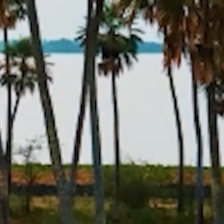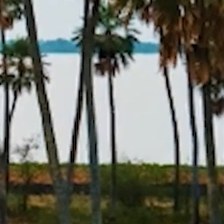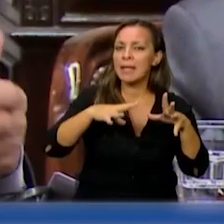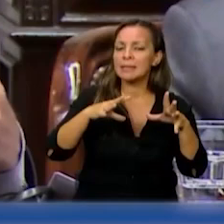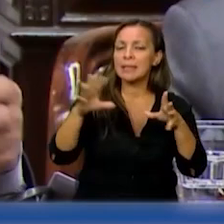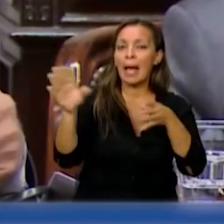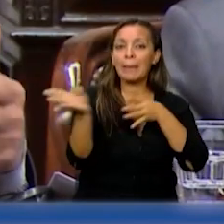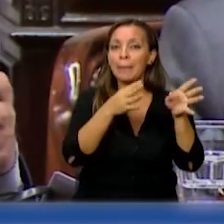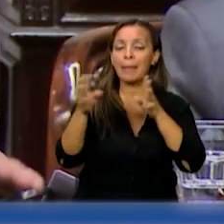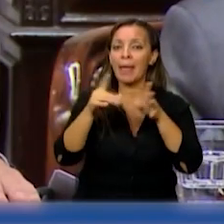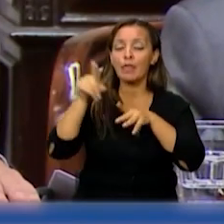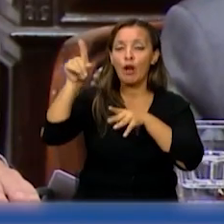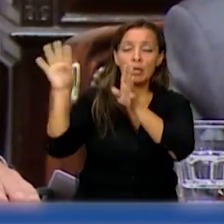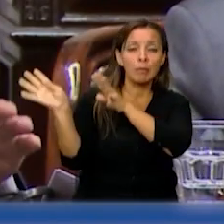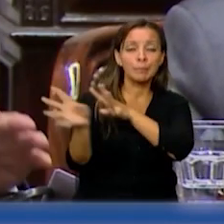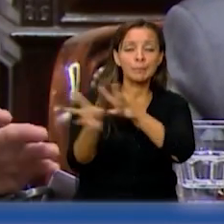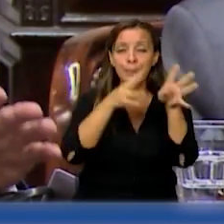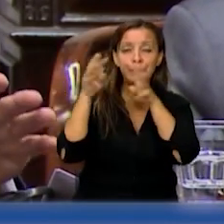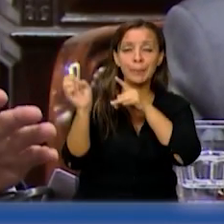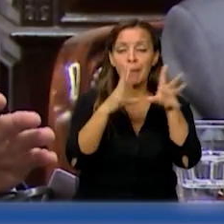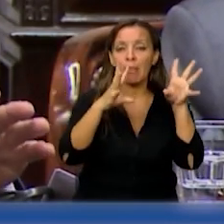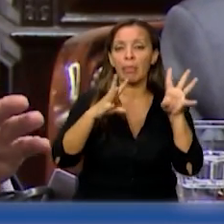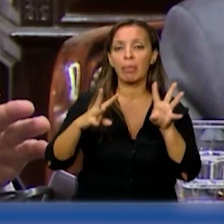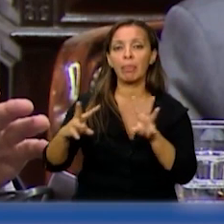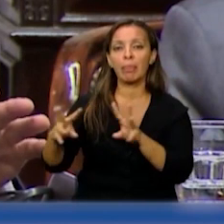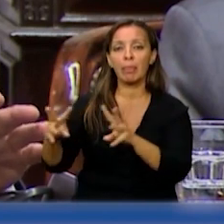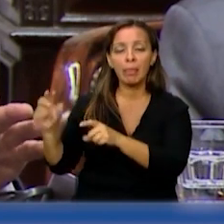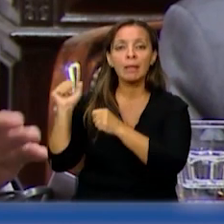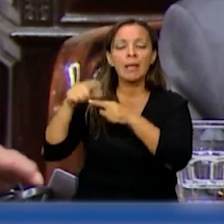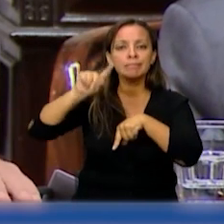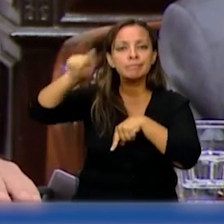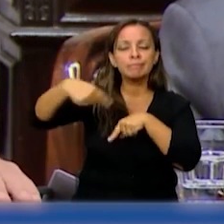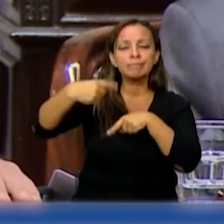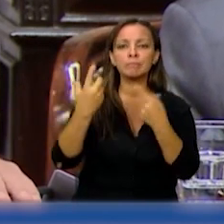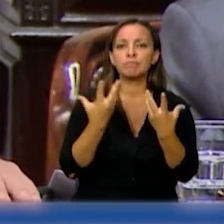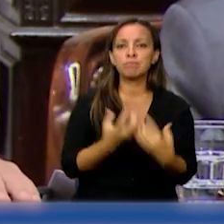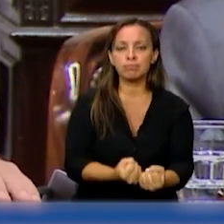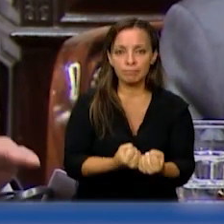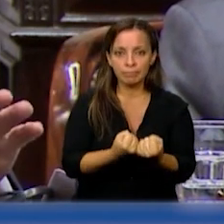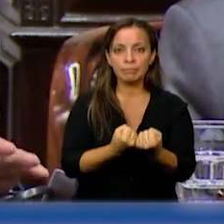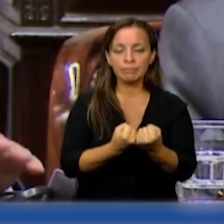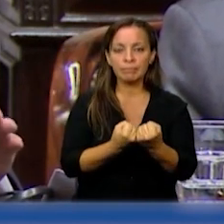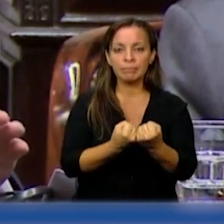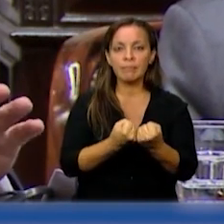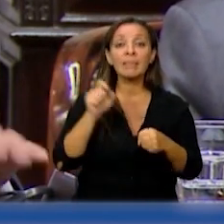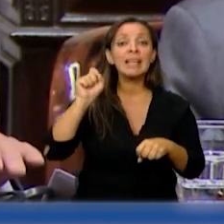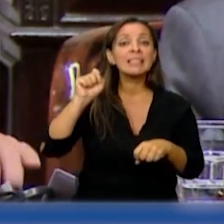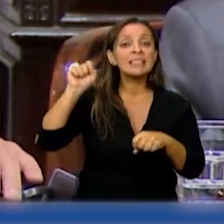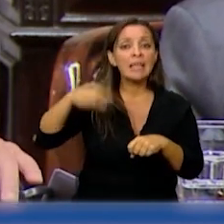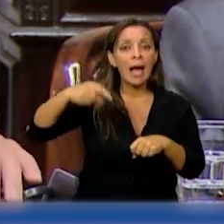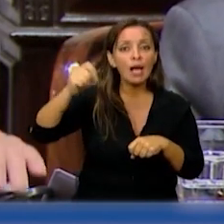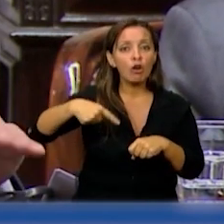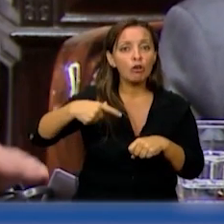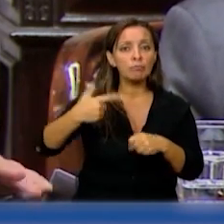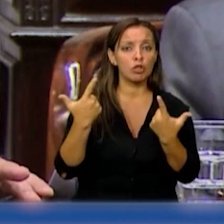el viento norte que se lleva todo y comenzamos a padecer un problema de desertificación. En el Chaco no